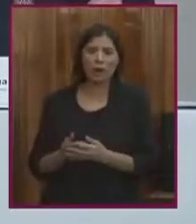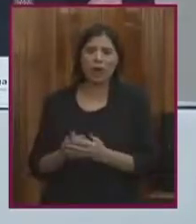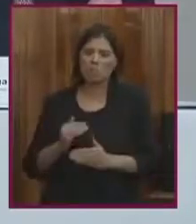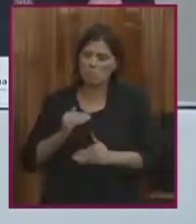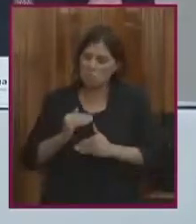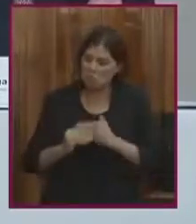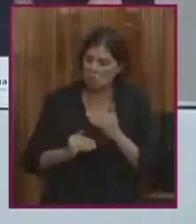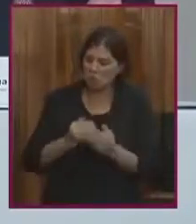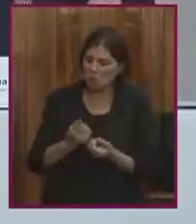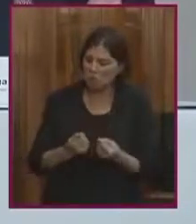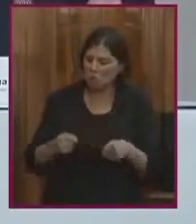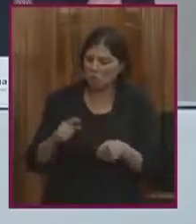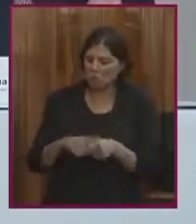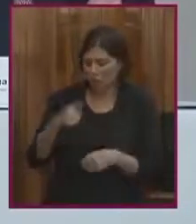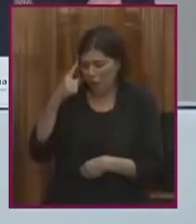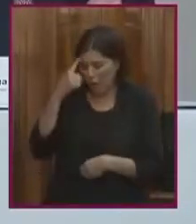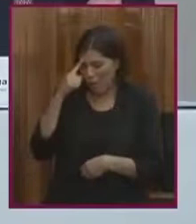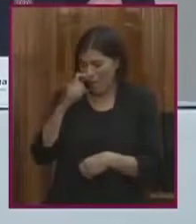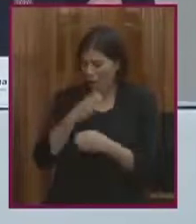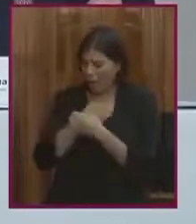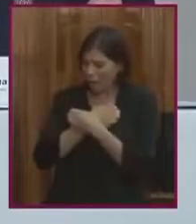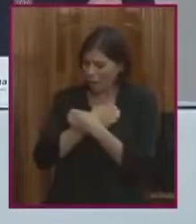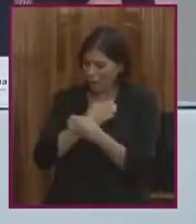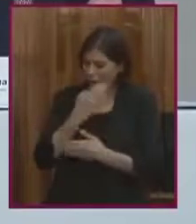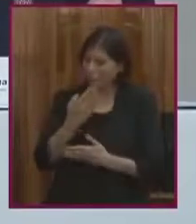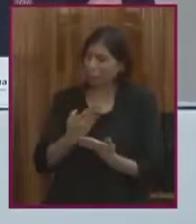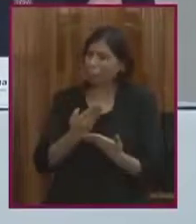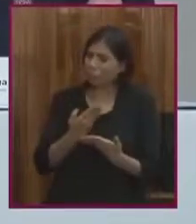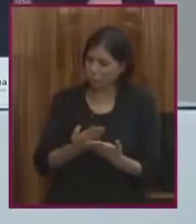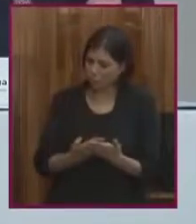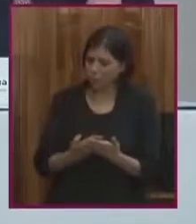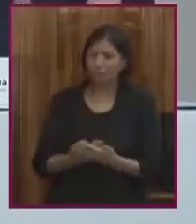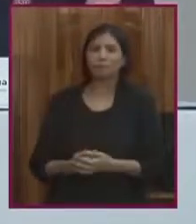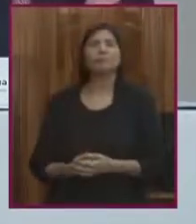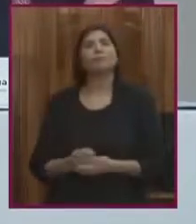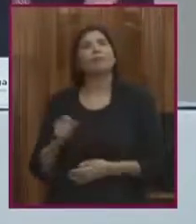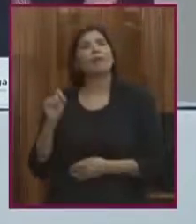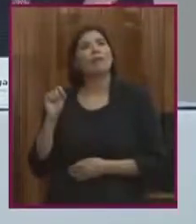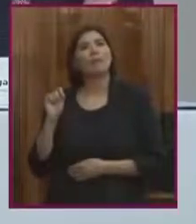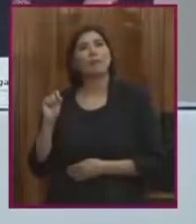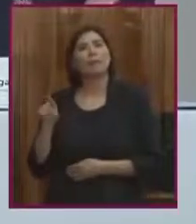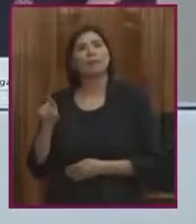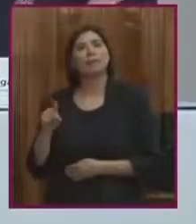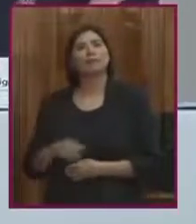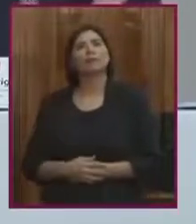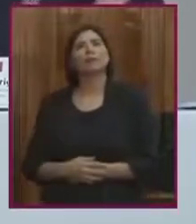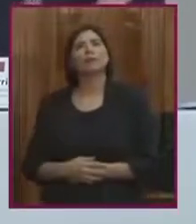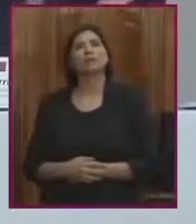sociales para que la educación se plantee esto. Pero también es